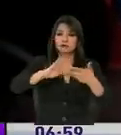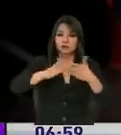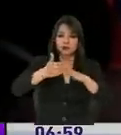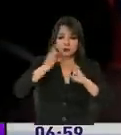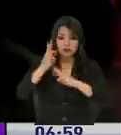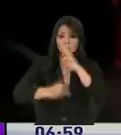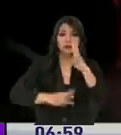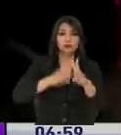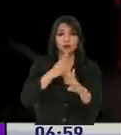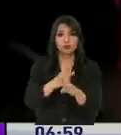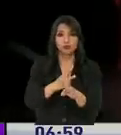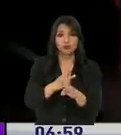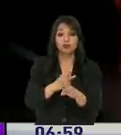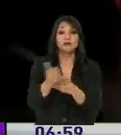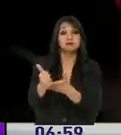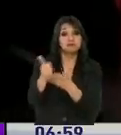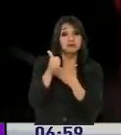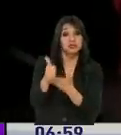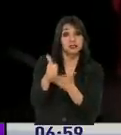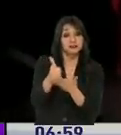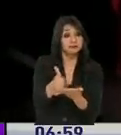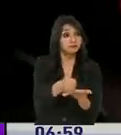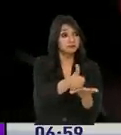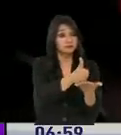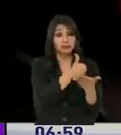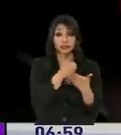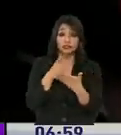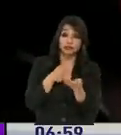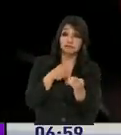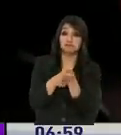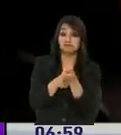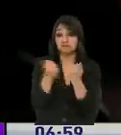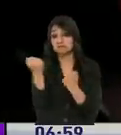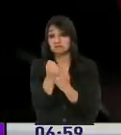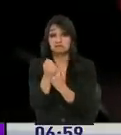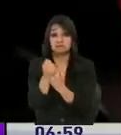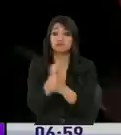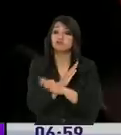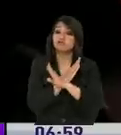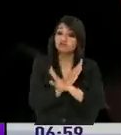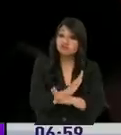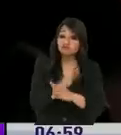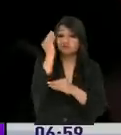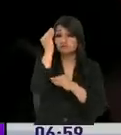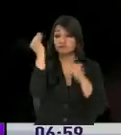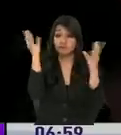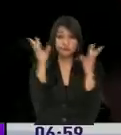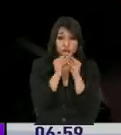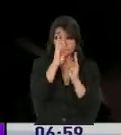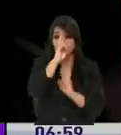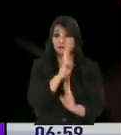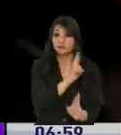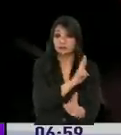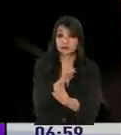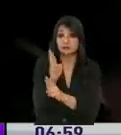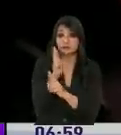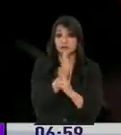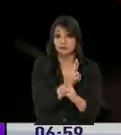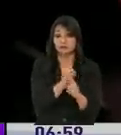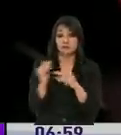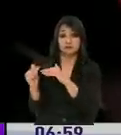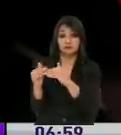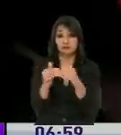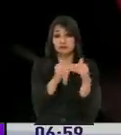mundo se han beneficiado de la cooperación que defiende los principios del respeto mutuo, la